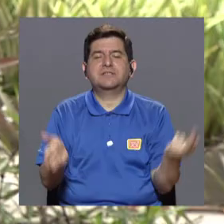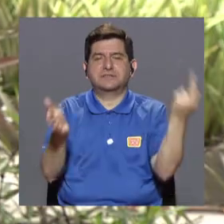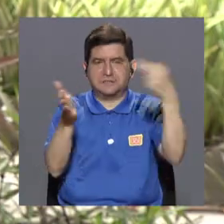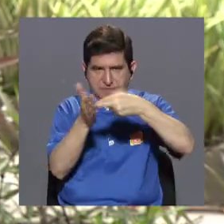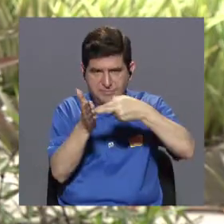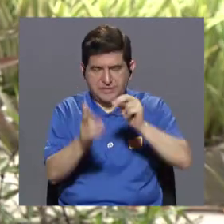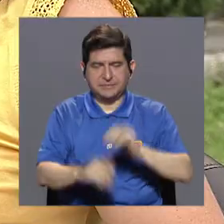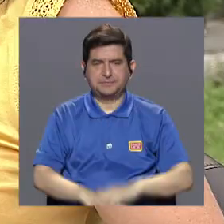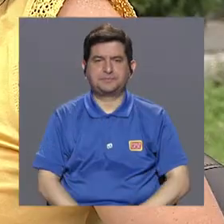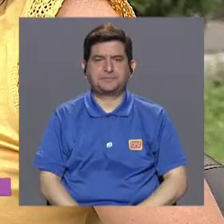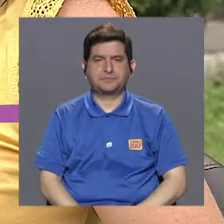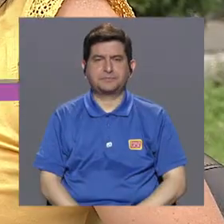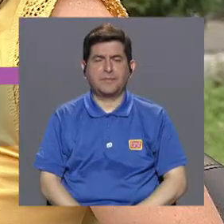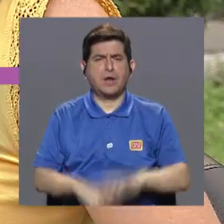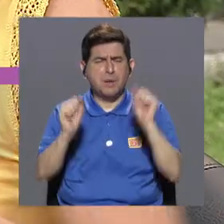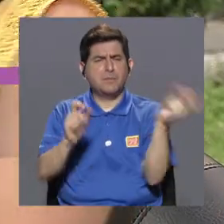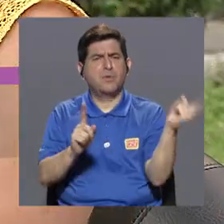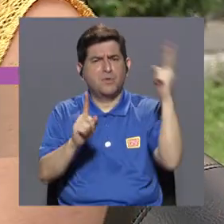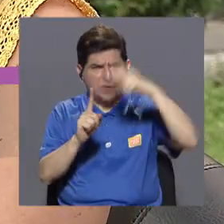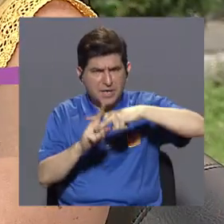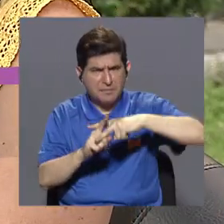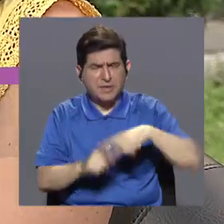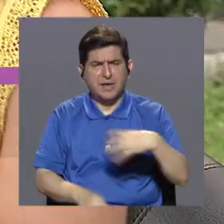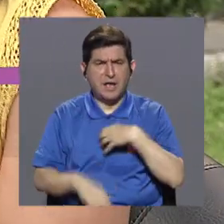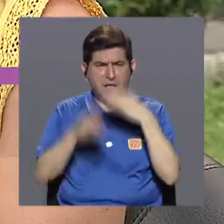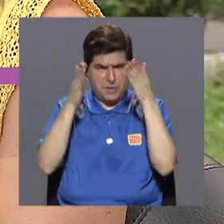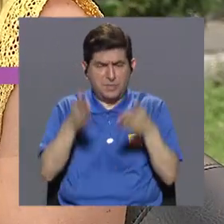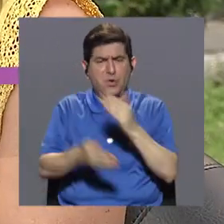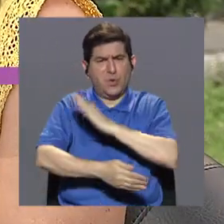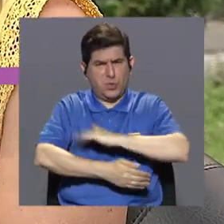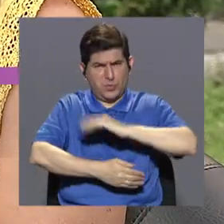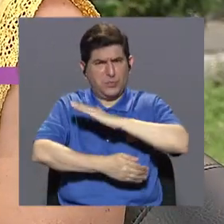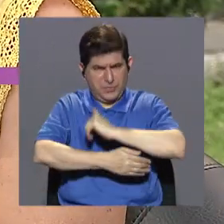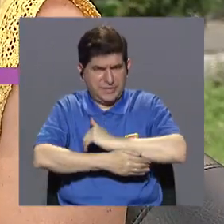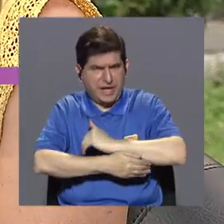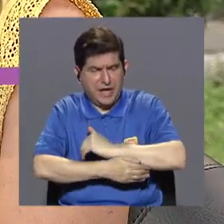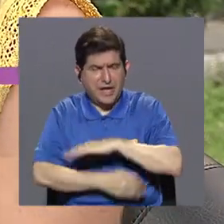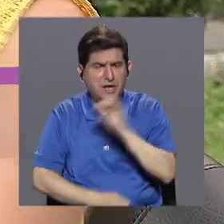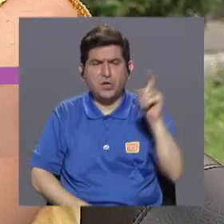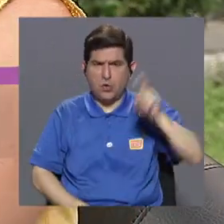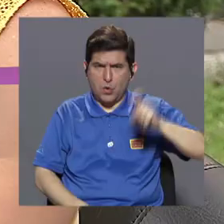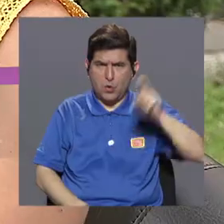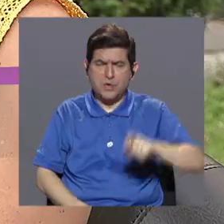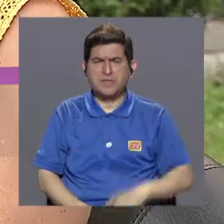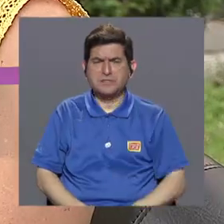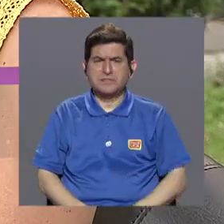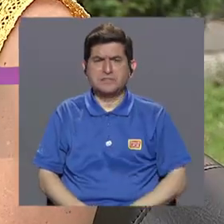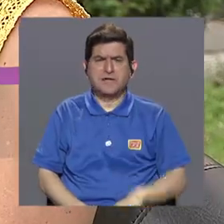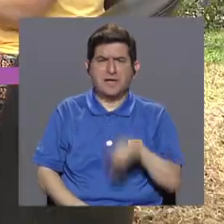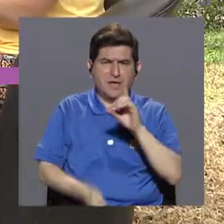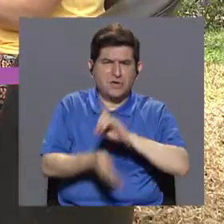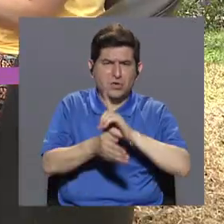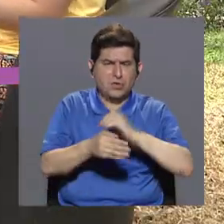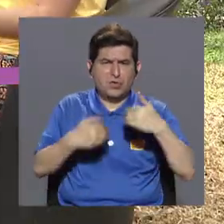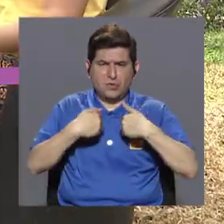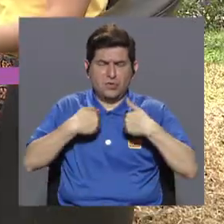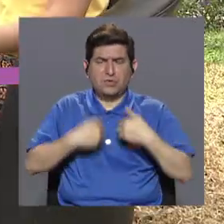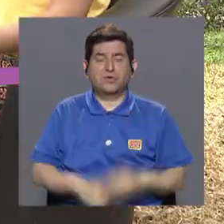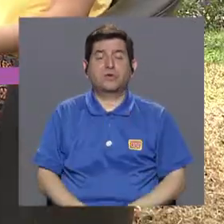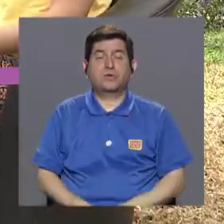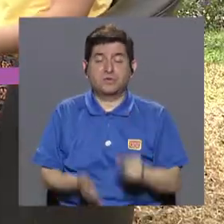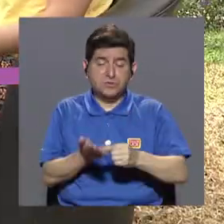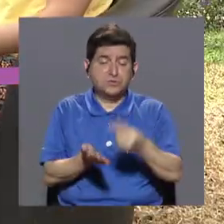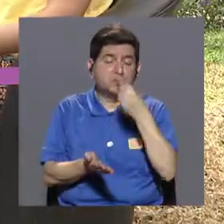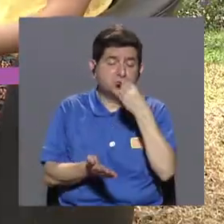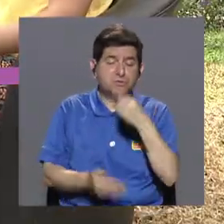repetir. ¿Y eso lo pueden aplicar los dueños de las mascotas o tienen que ser...? Cuando son tabletas